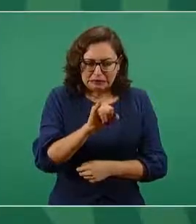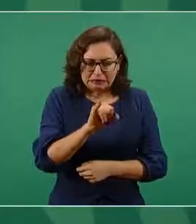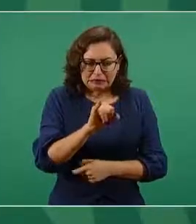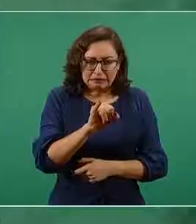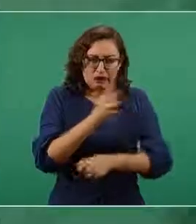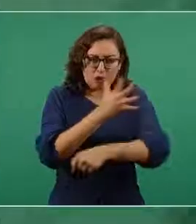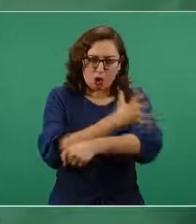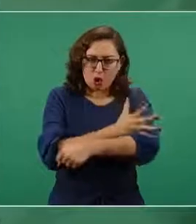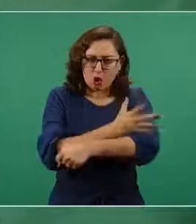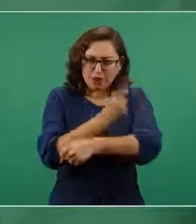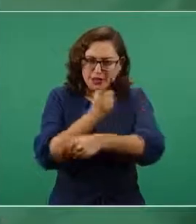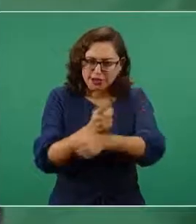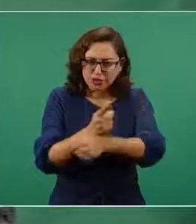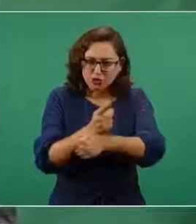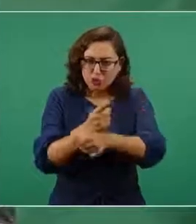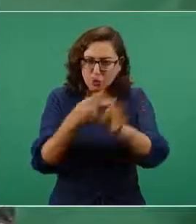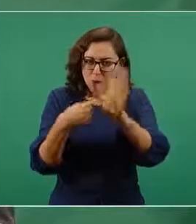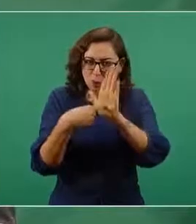ocultando